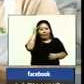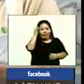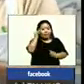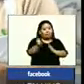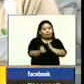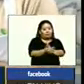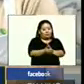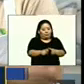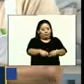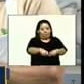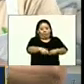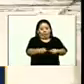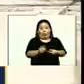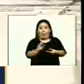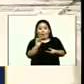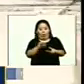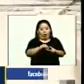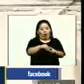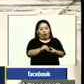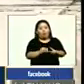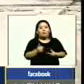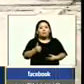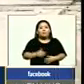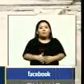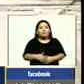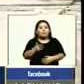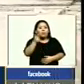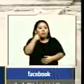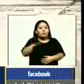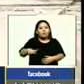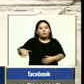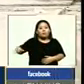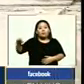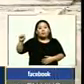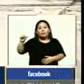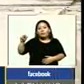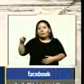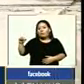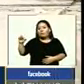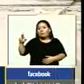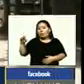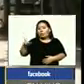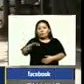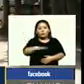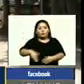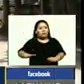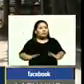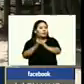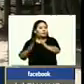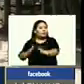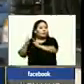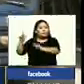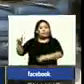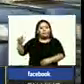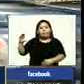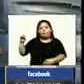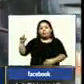ellos de sacar lo más entera posible. Cantón San Carlos Lempa, Tecoluca, San Vicente.